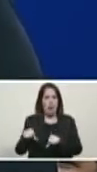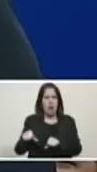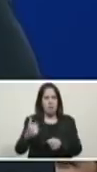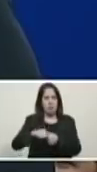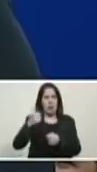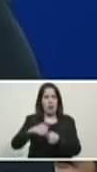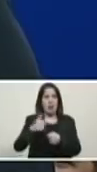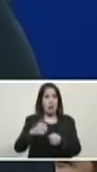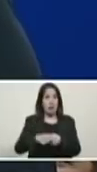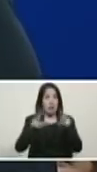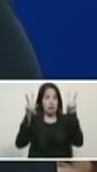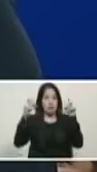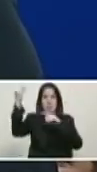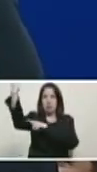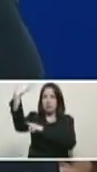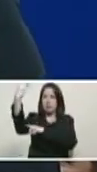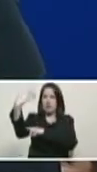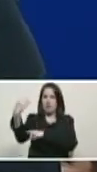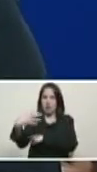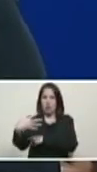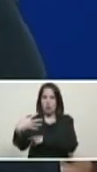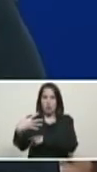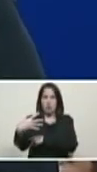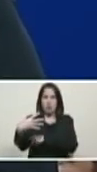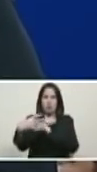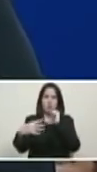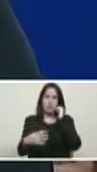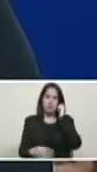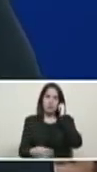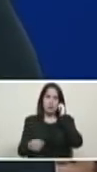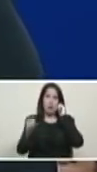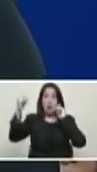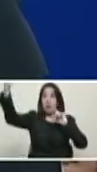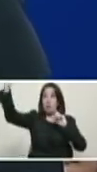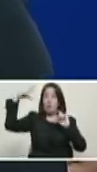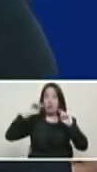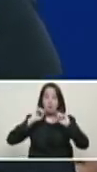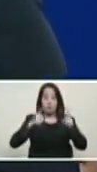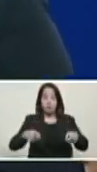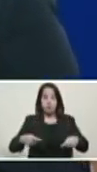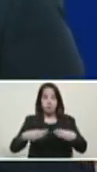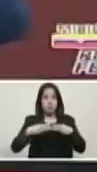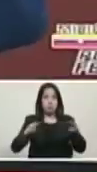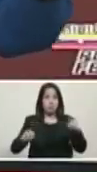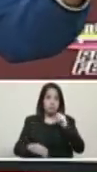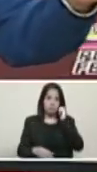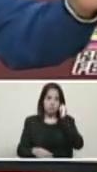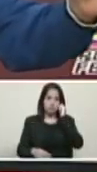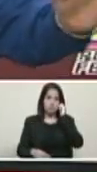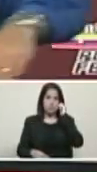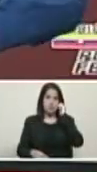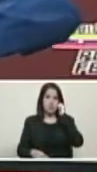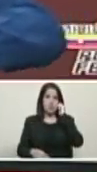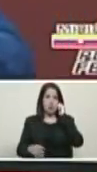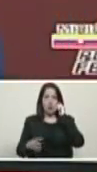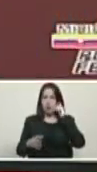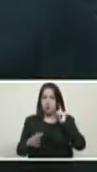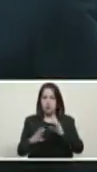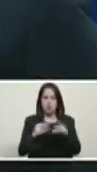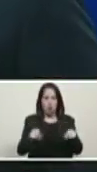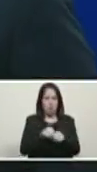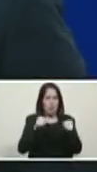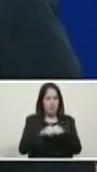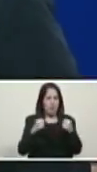el tema los semáforo alumbrado público algo muy importante que trabajar invade a cuando todo eso nada de eso presidente